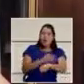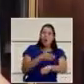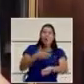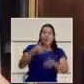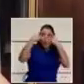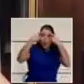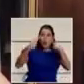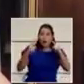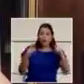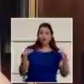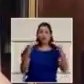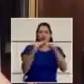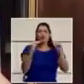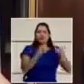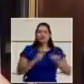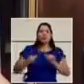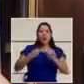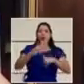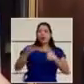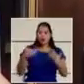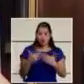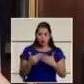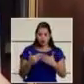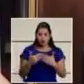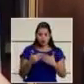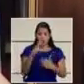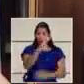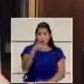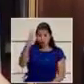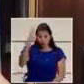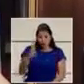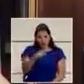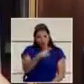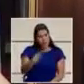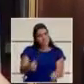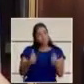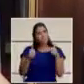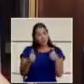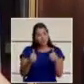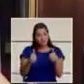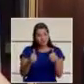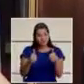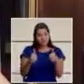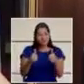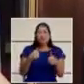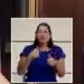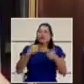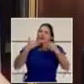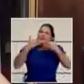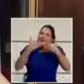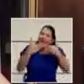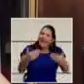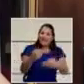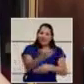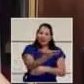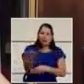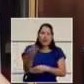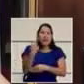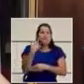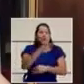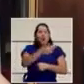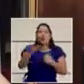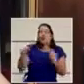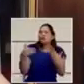iguales. Costa Rica, sois pura vida y os doy las gracias por